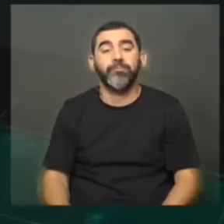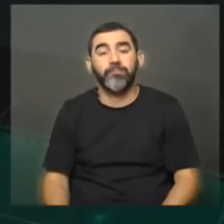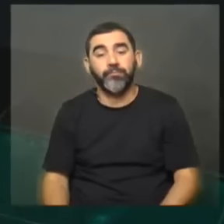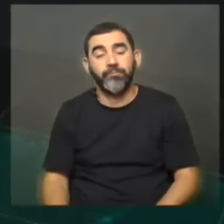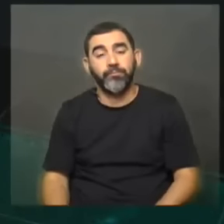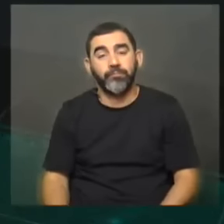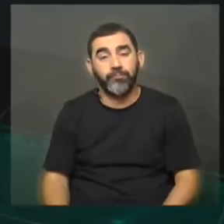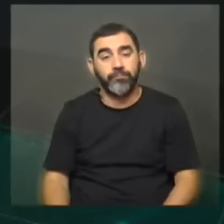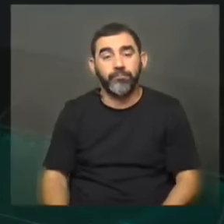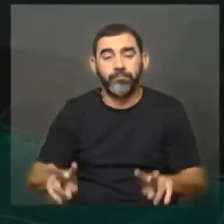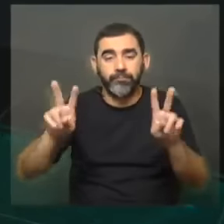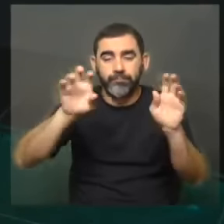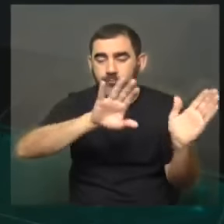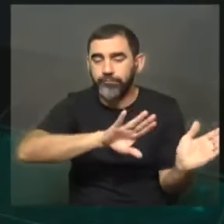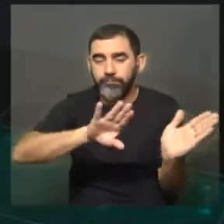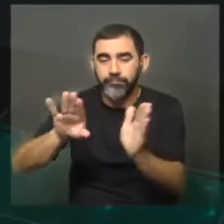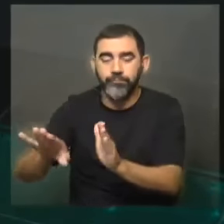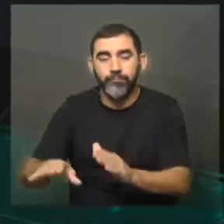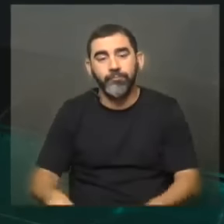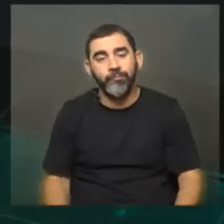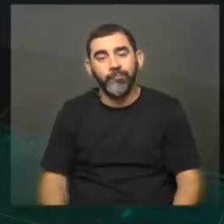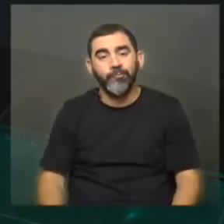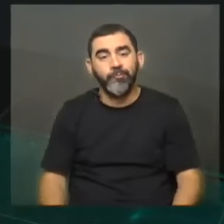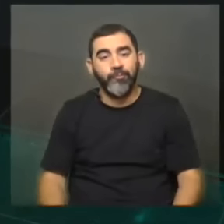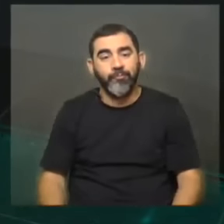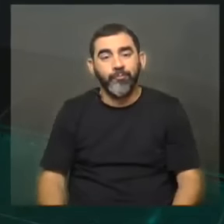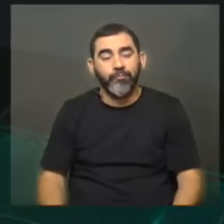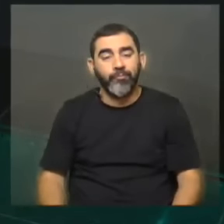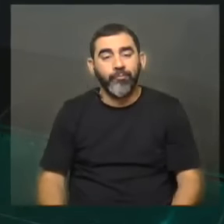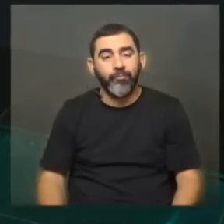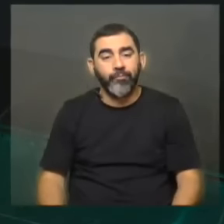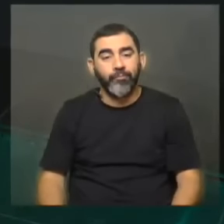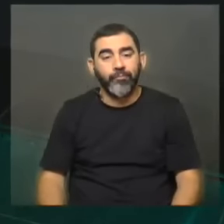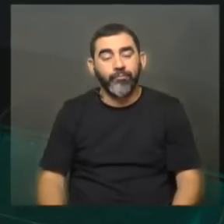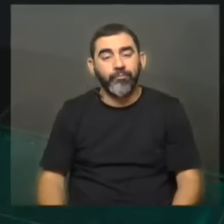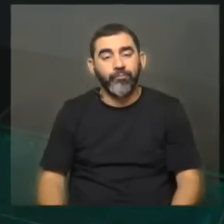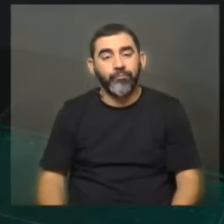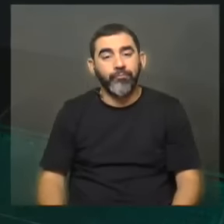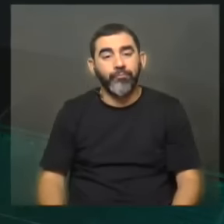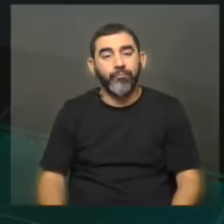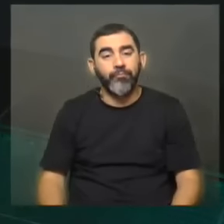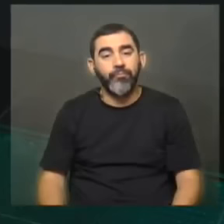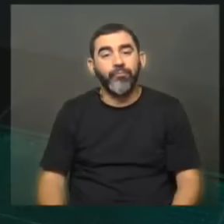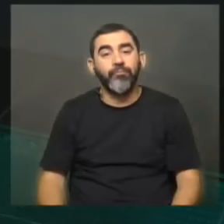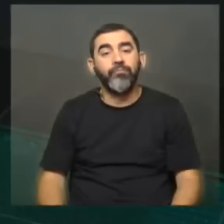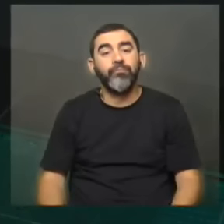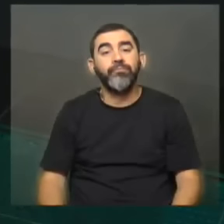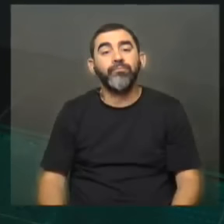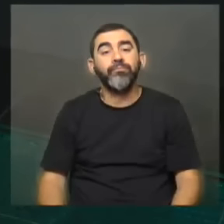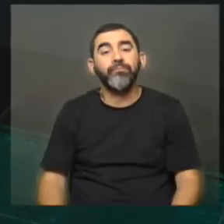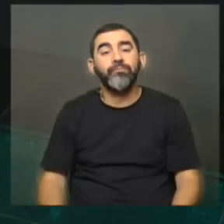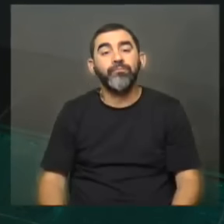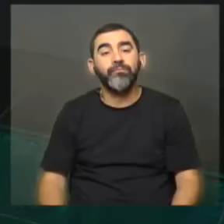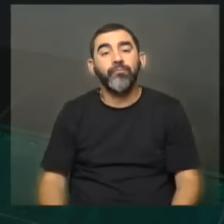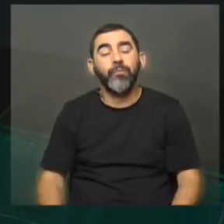bueno dejamos la polémica de lado y nos metemos en otra de alguna manera lo decíamos en el arranque de esta primera edición de mbd noticias